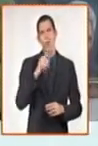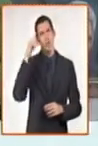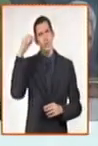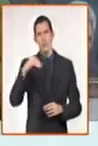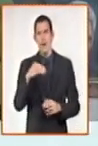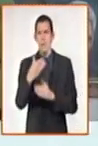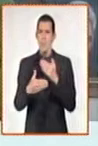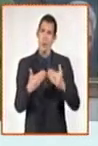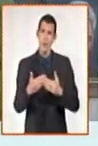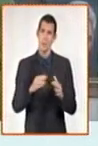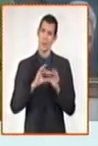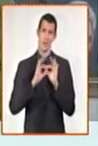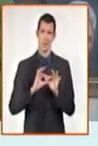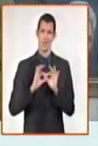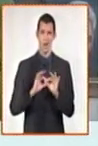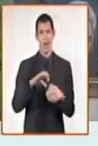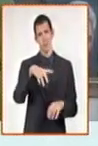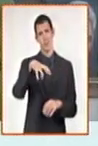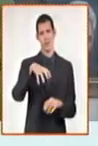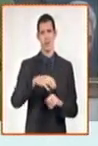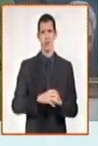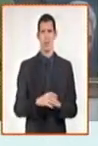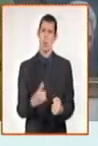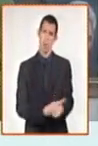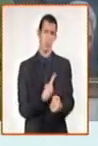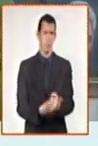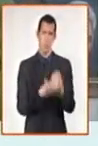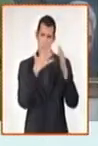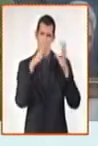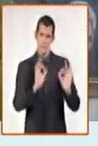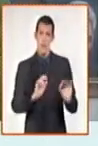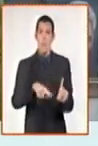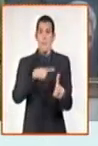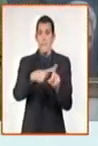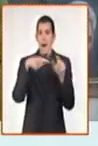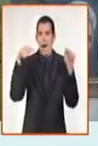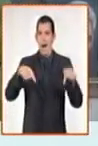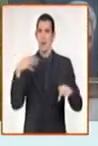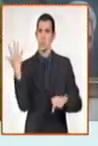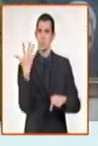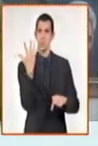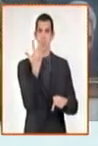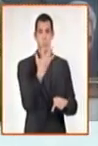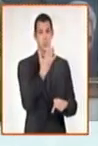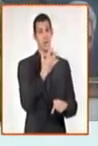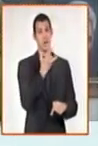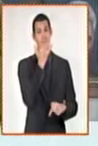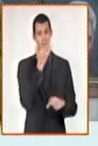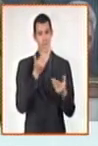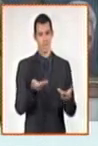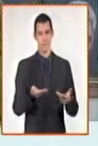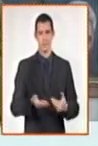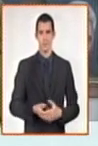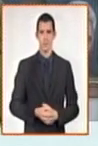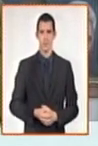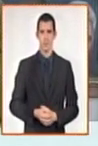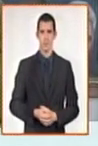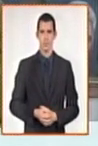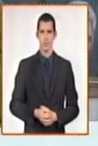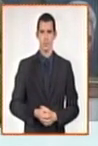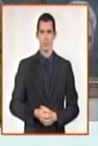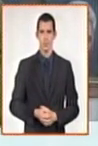provincia y los compañeros de recursos hidráulicos del país y de varias provincias que nos han estado apoyando. Hoy tenemos ya en la